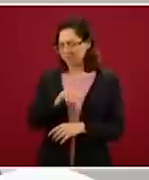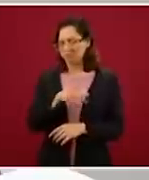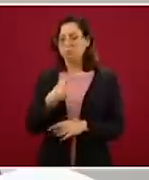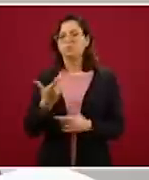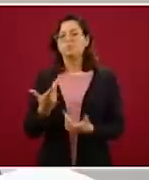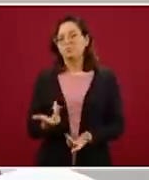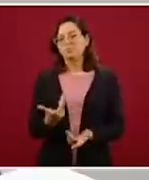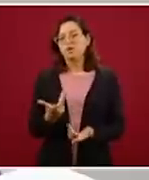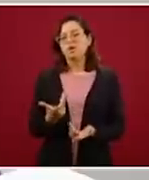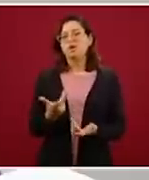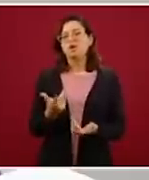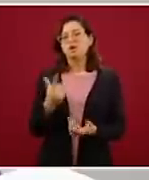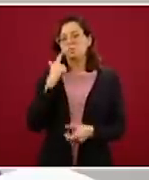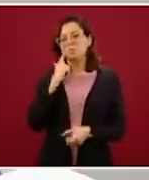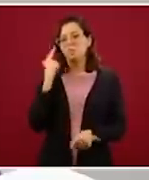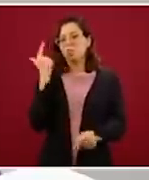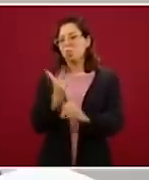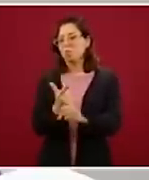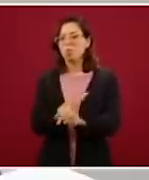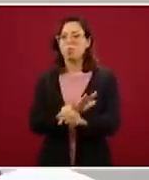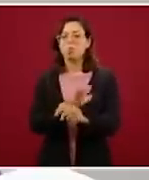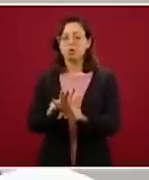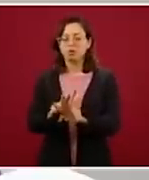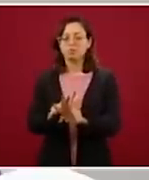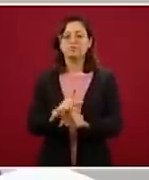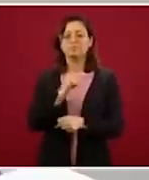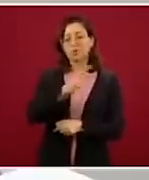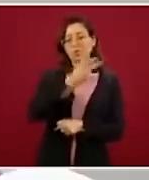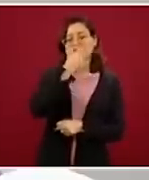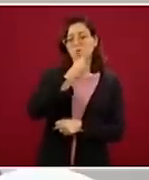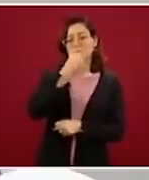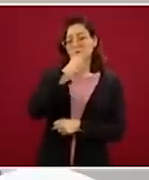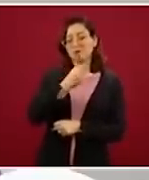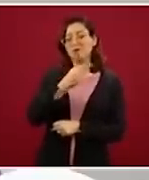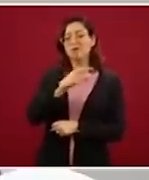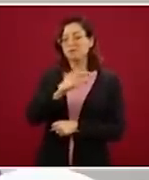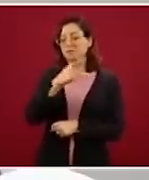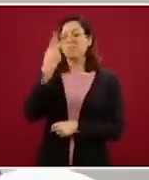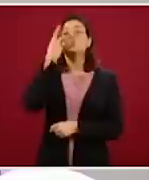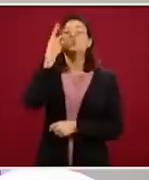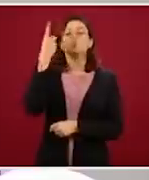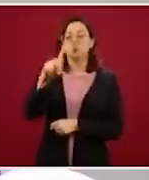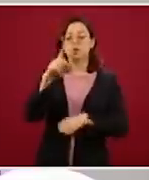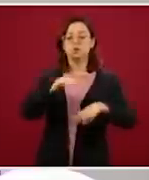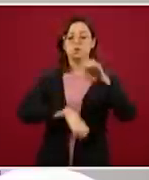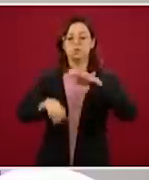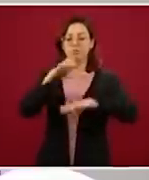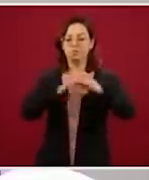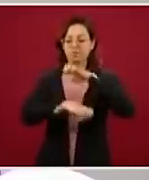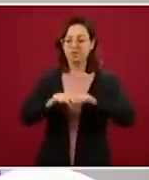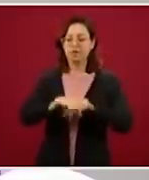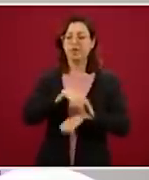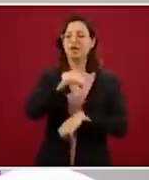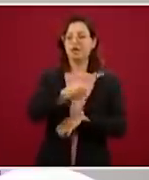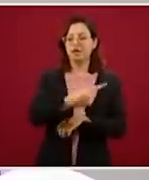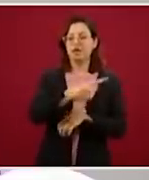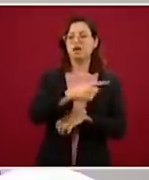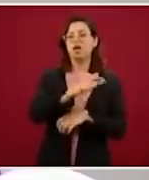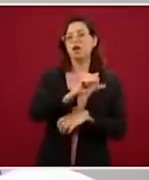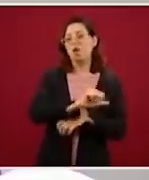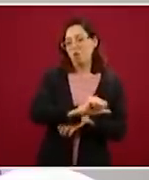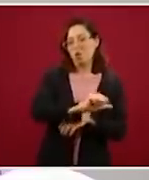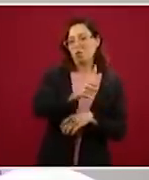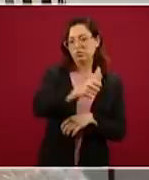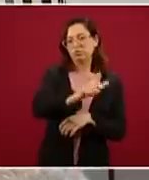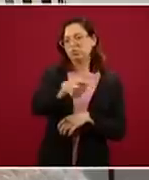Lo primero que se detectó fue que el señor García Luna tenía una empresa, Black. Esta empresa había sido contratada por varias